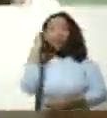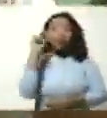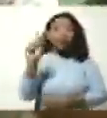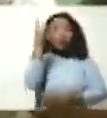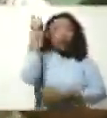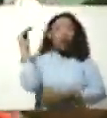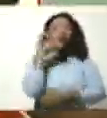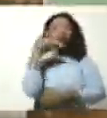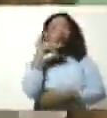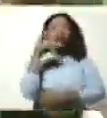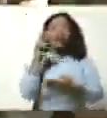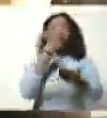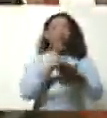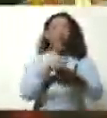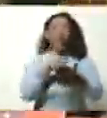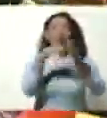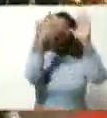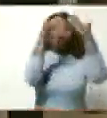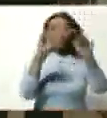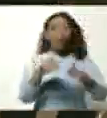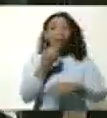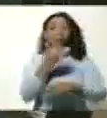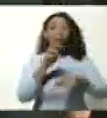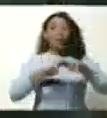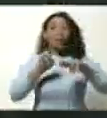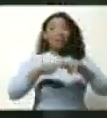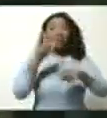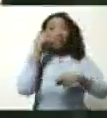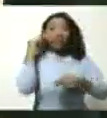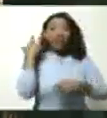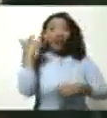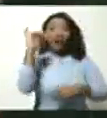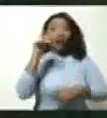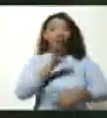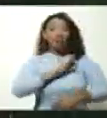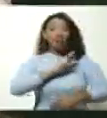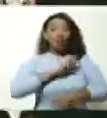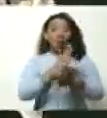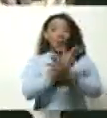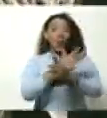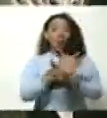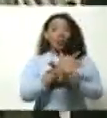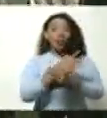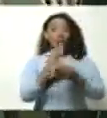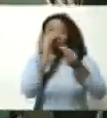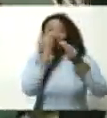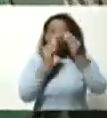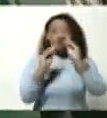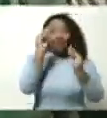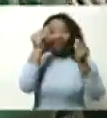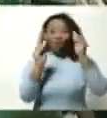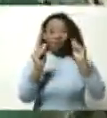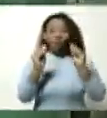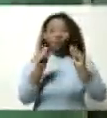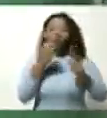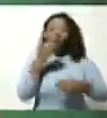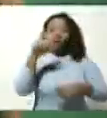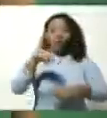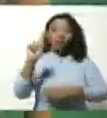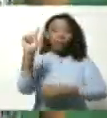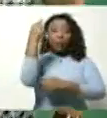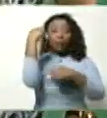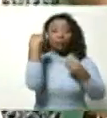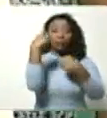llegó la Navidad. Y pronto nuestros niños y nuestras niñas van a tener sus juguetes también. Bueno, aquí estamos en el primer